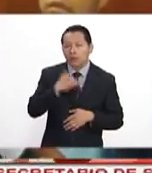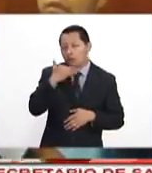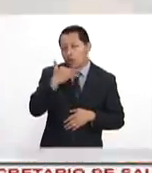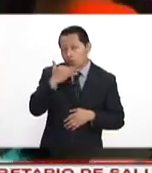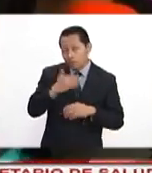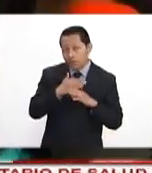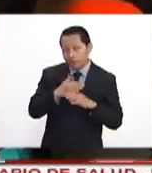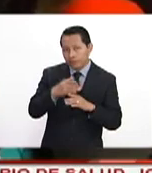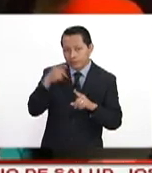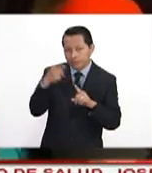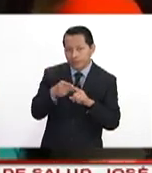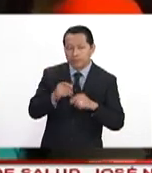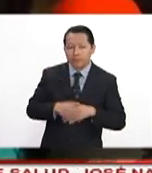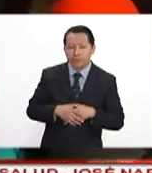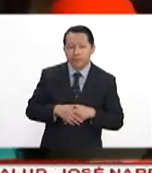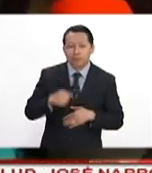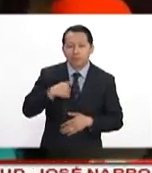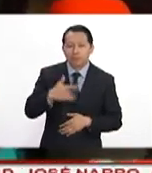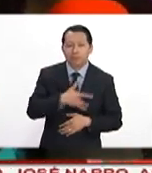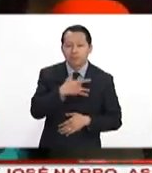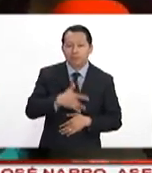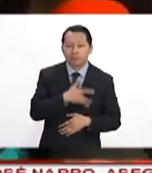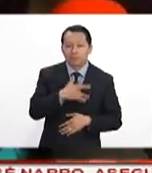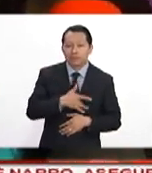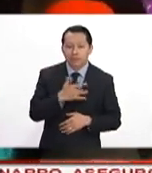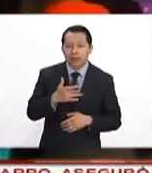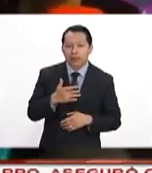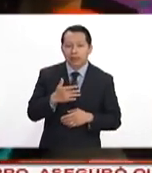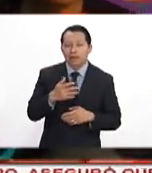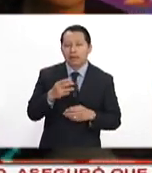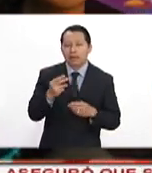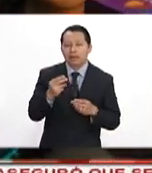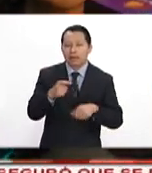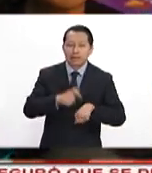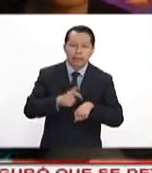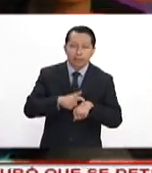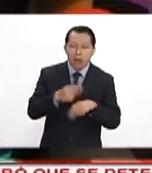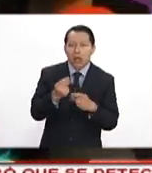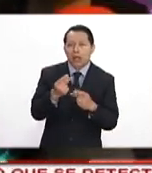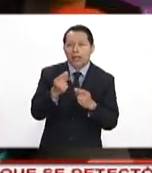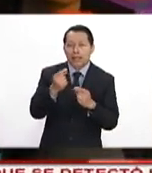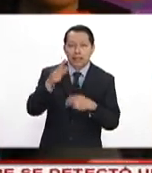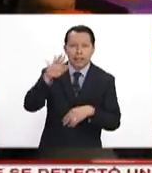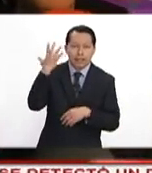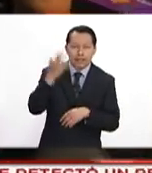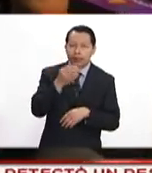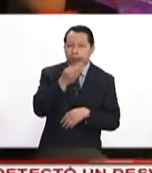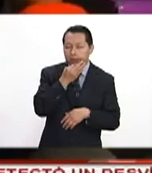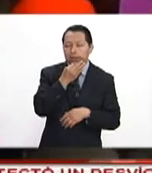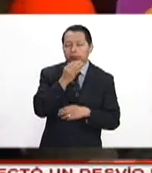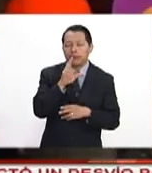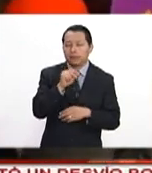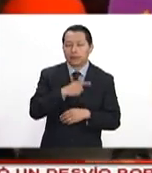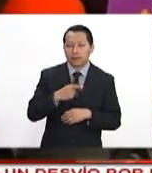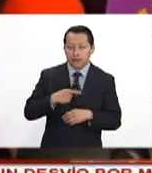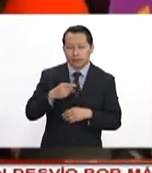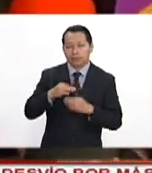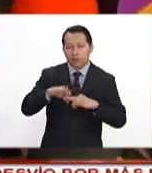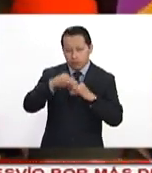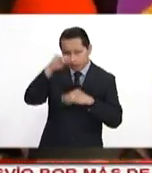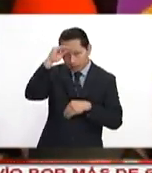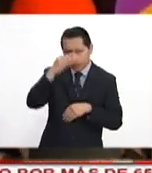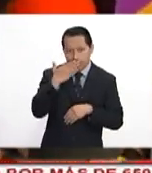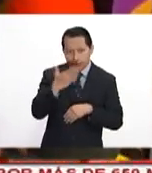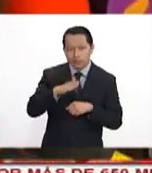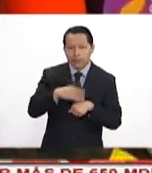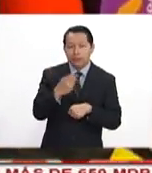corrupción. Me parece que no hay que apresurar los tiempos, hay que reflexionar bien las cosas. Todos queremos un